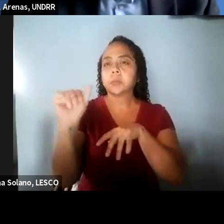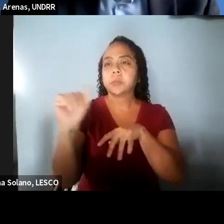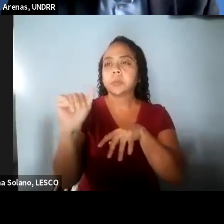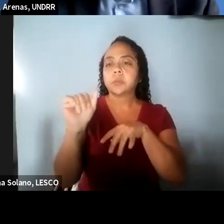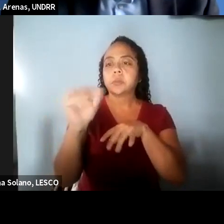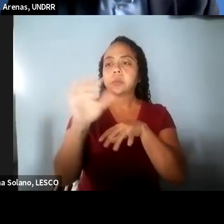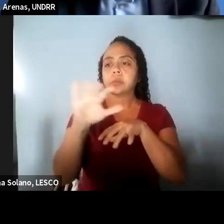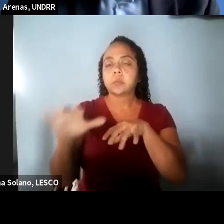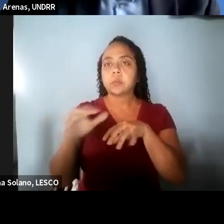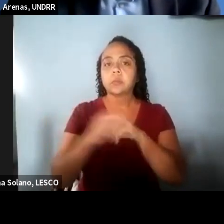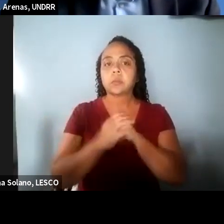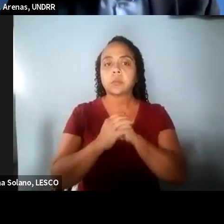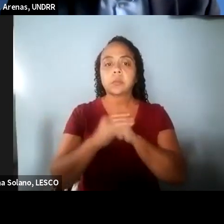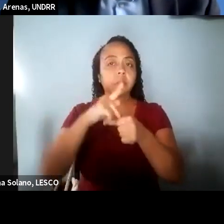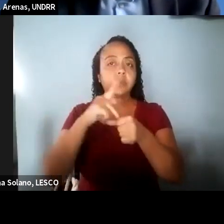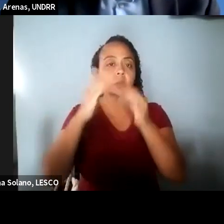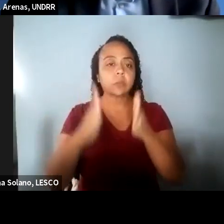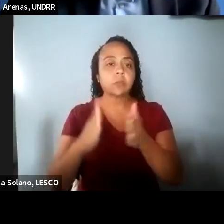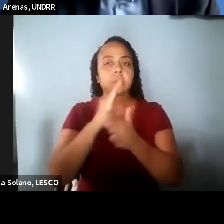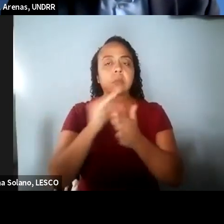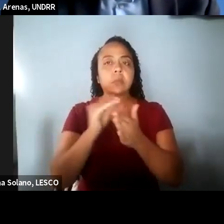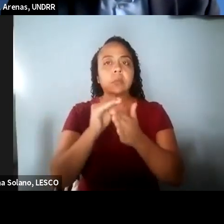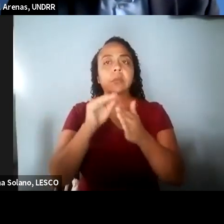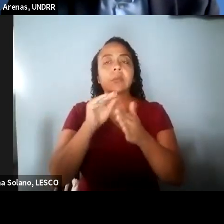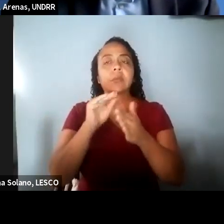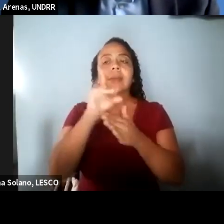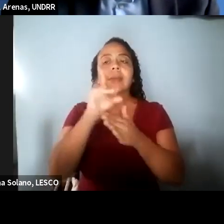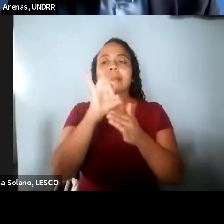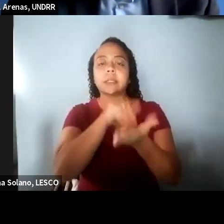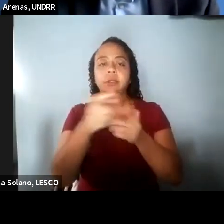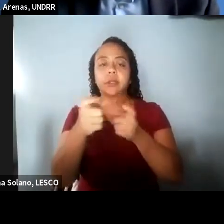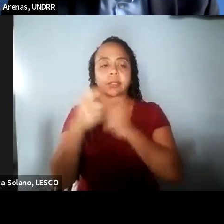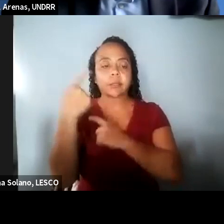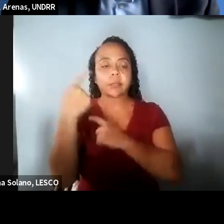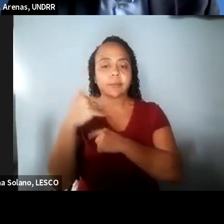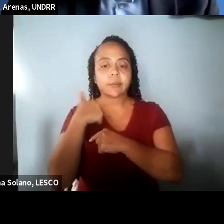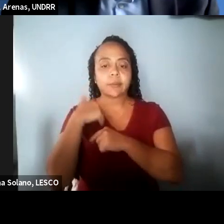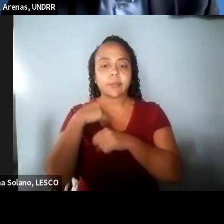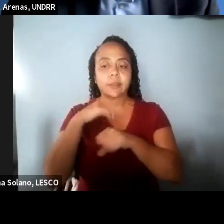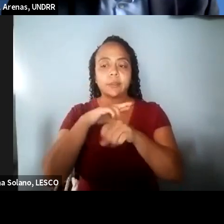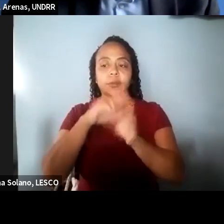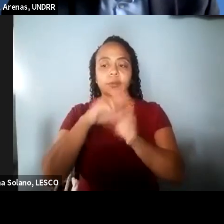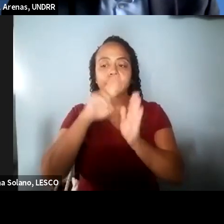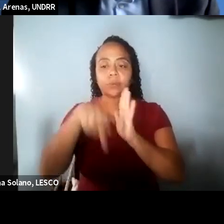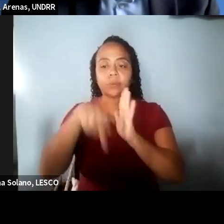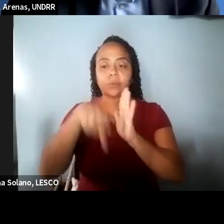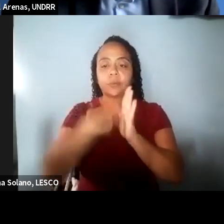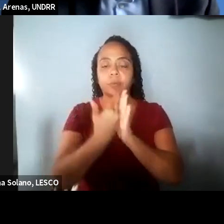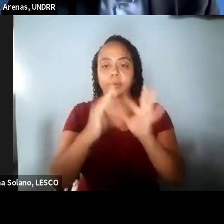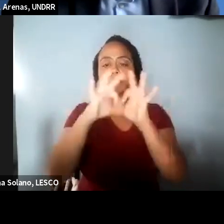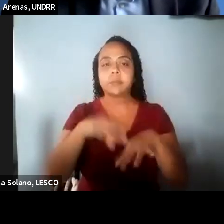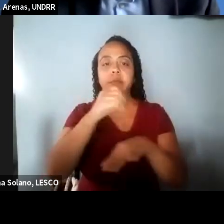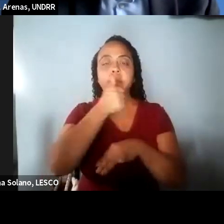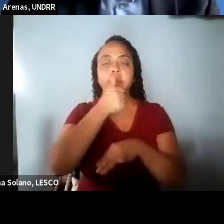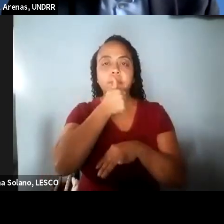la participación y la desconcentración también de la gestión del riesgo tiene un rol importantísimo empresa privada acá porque